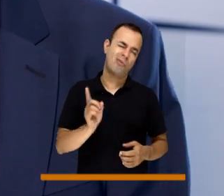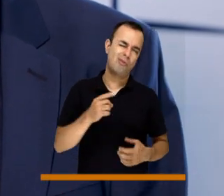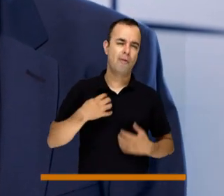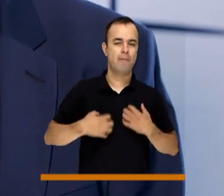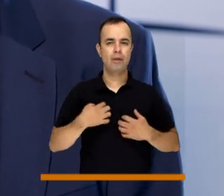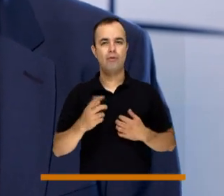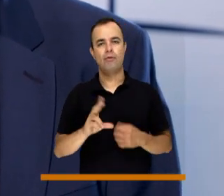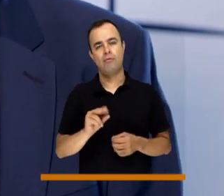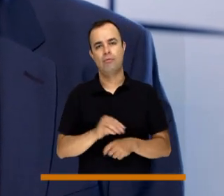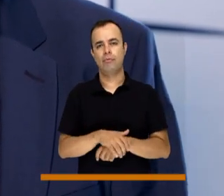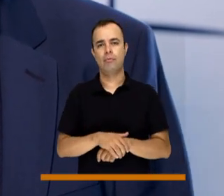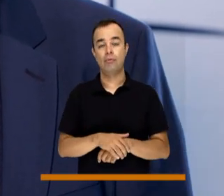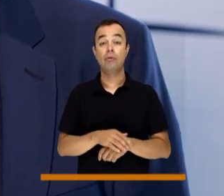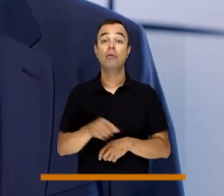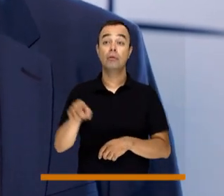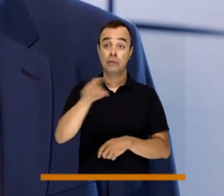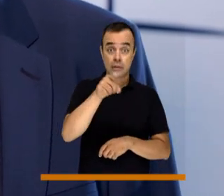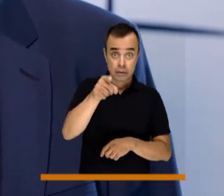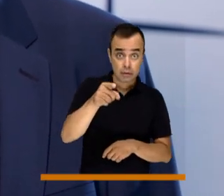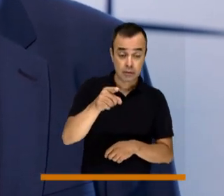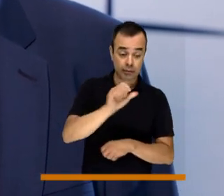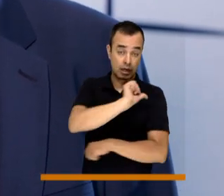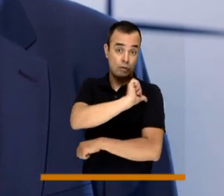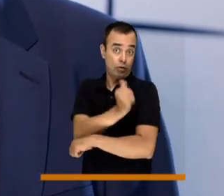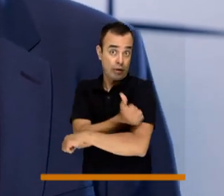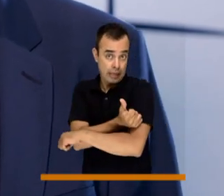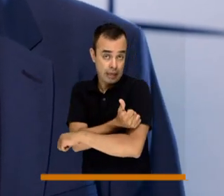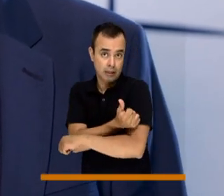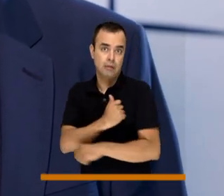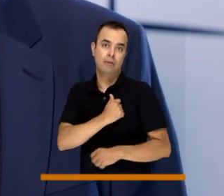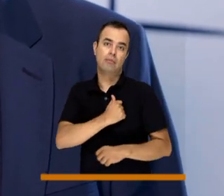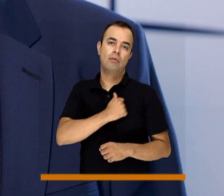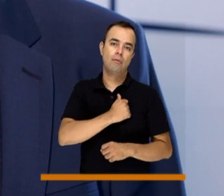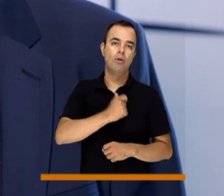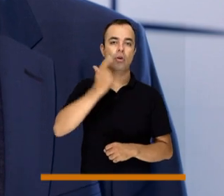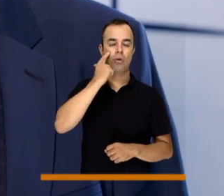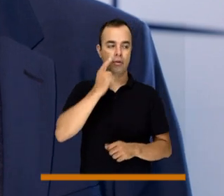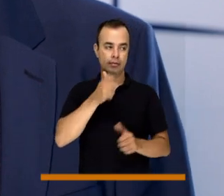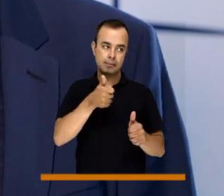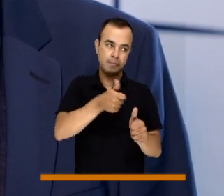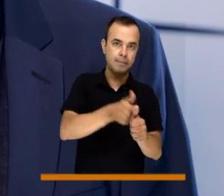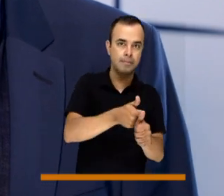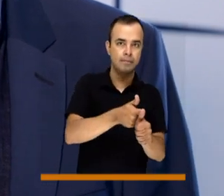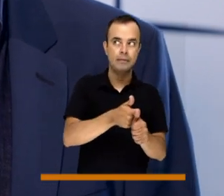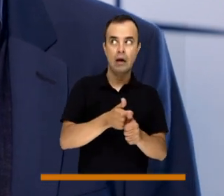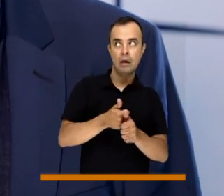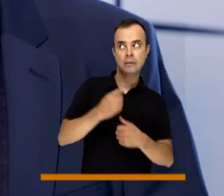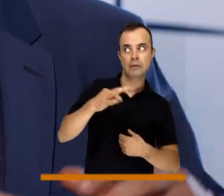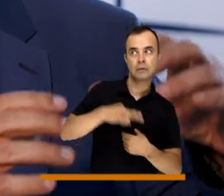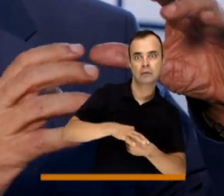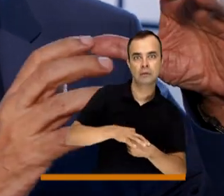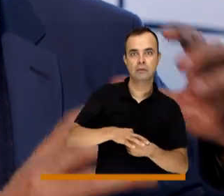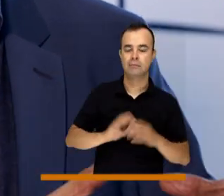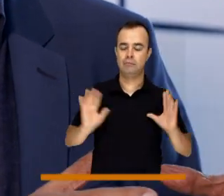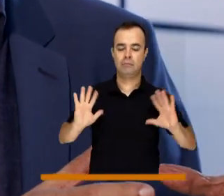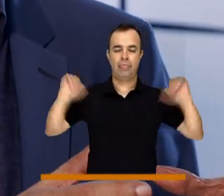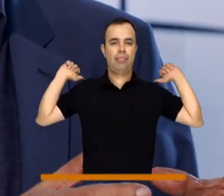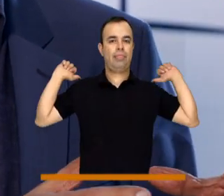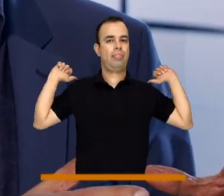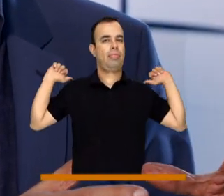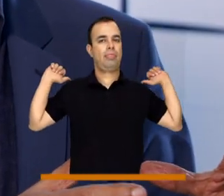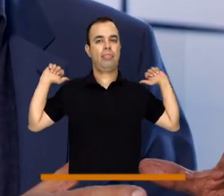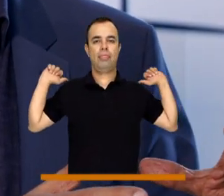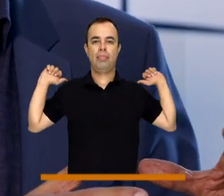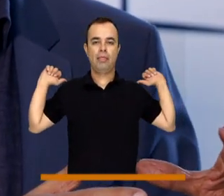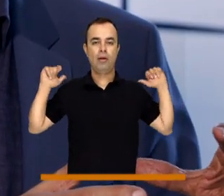voto inducido por el miedo. Pero también a las autoridades, que no haya cooptación del voto, que no haya presiones